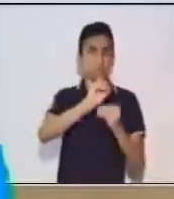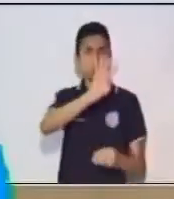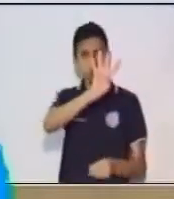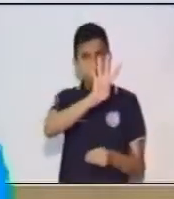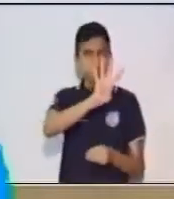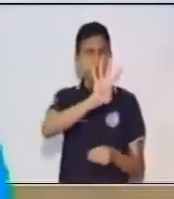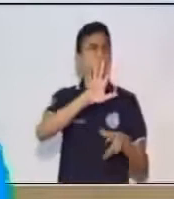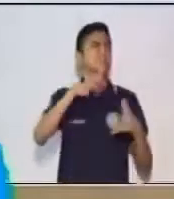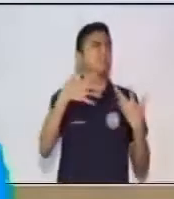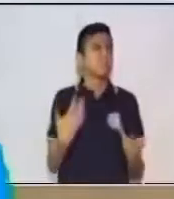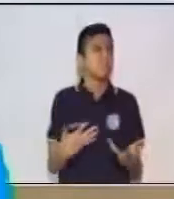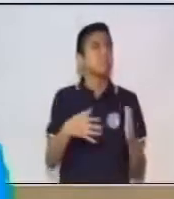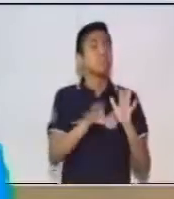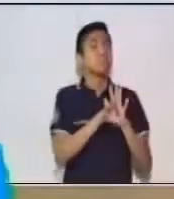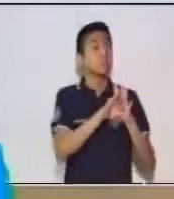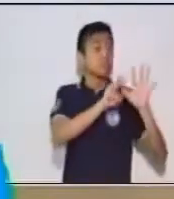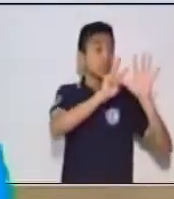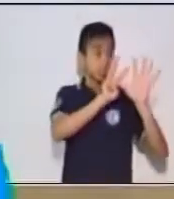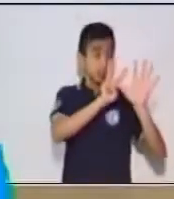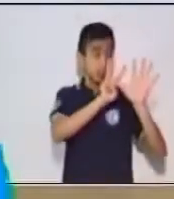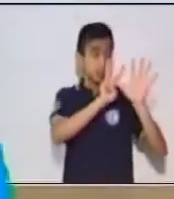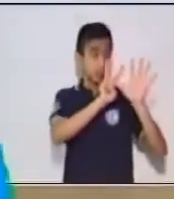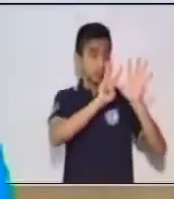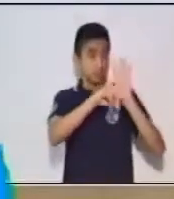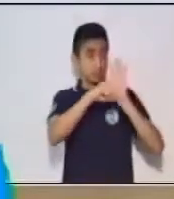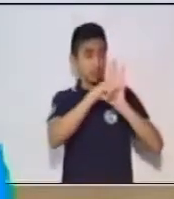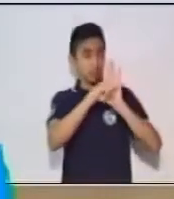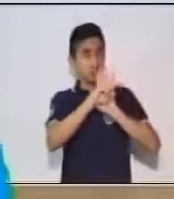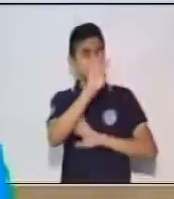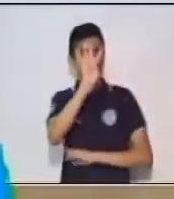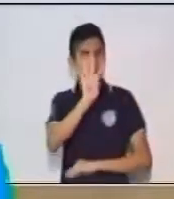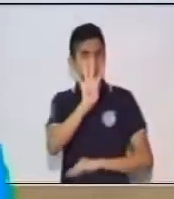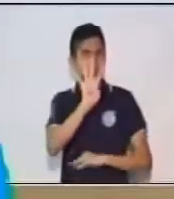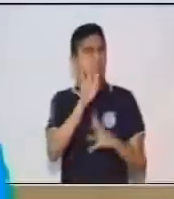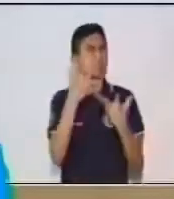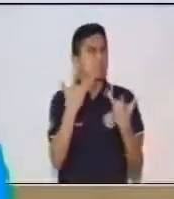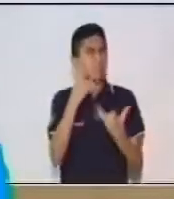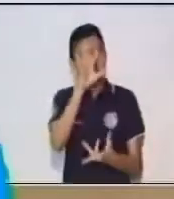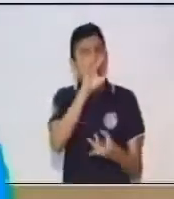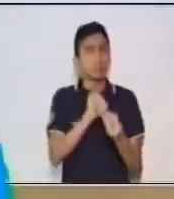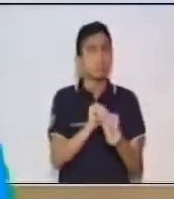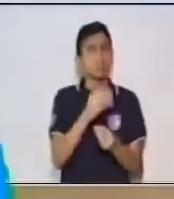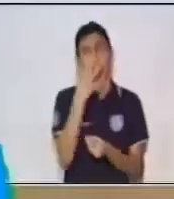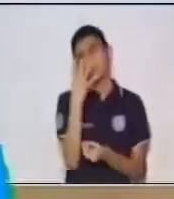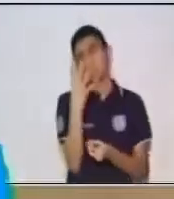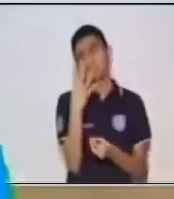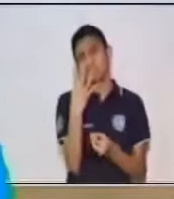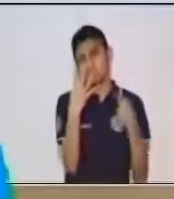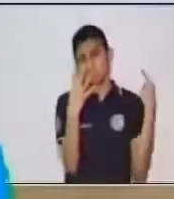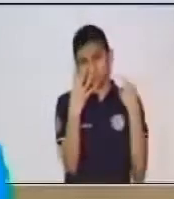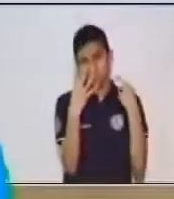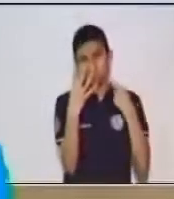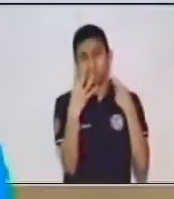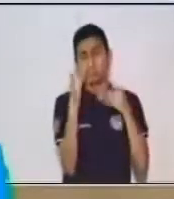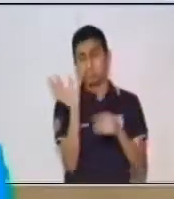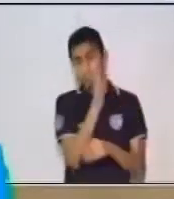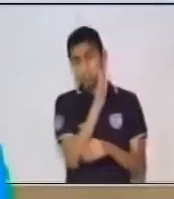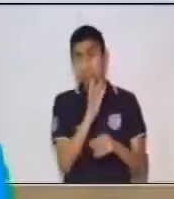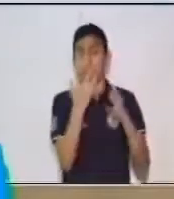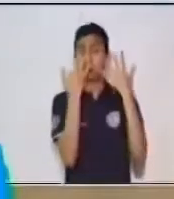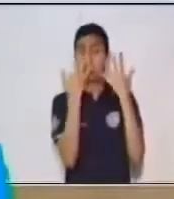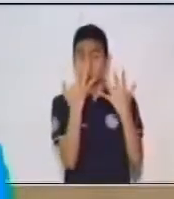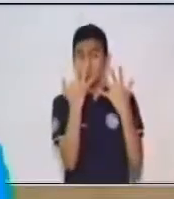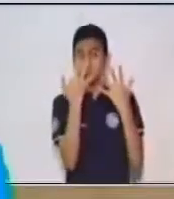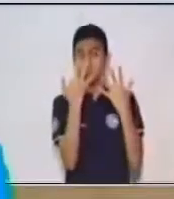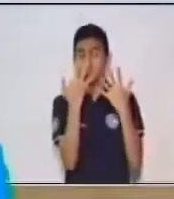8 positivo yo le resto 4, me va a dar 4. Y 8